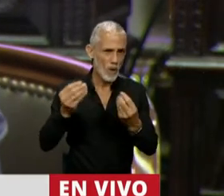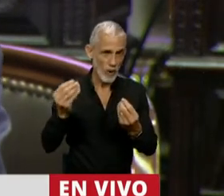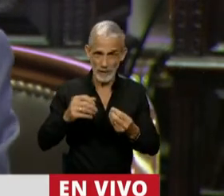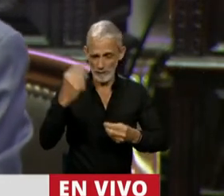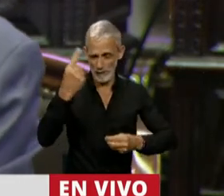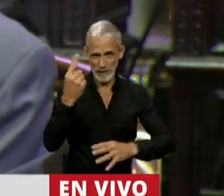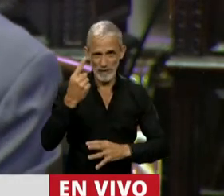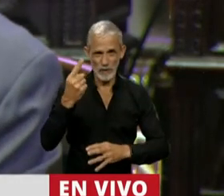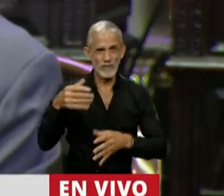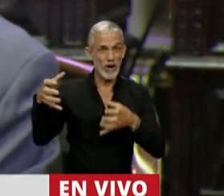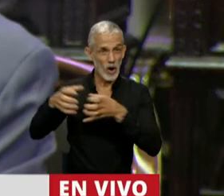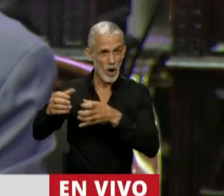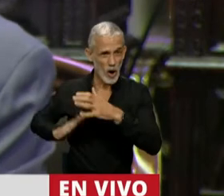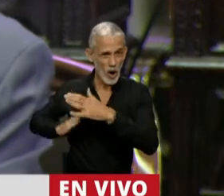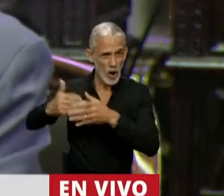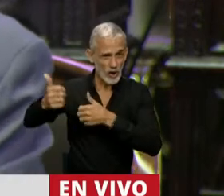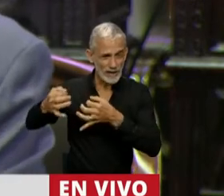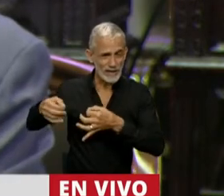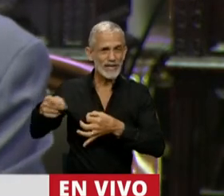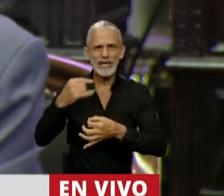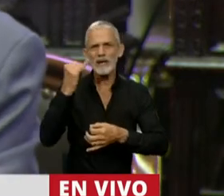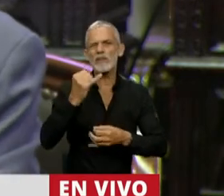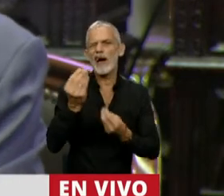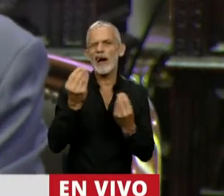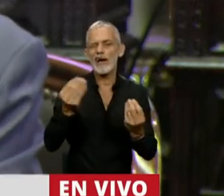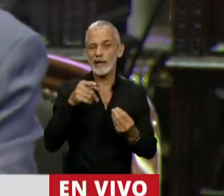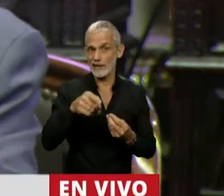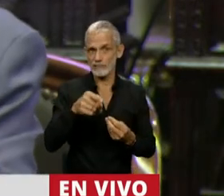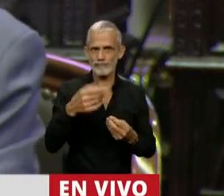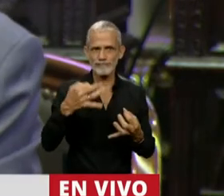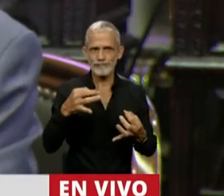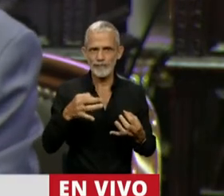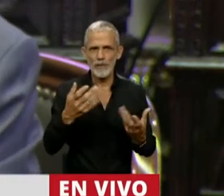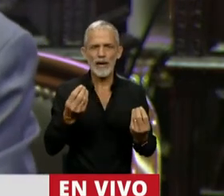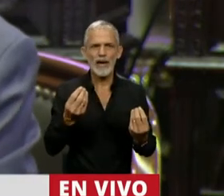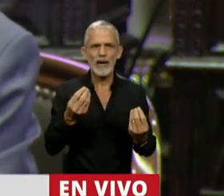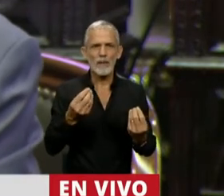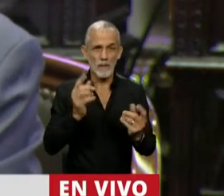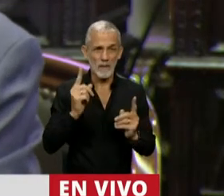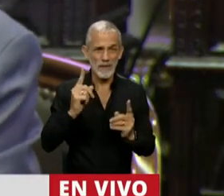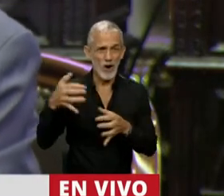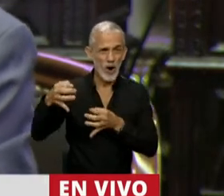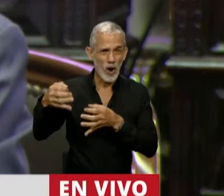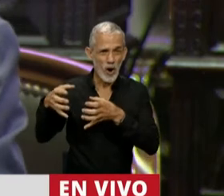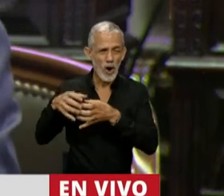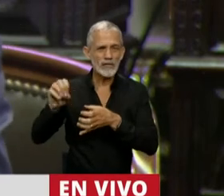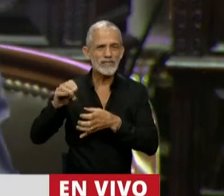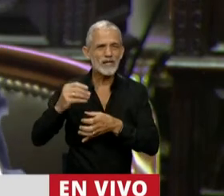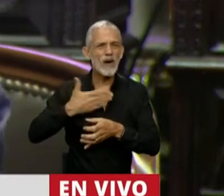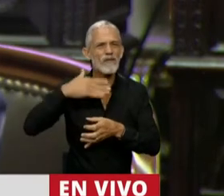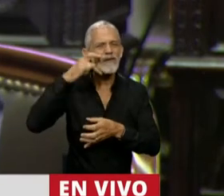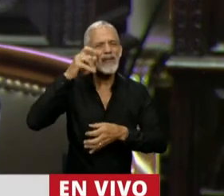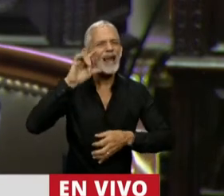lugar, la Corte explica que esto corresponde con lo que la propia Corte llama federalismo